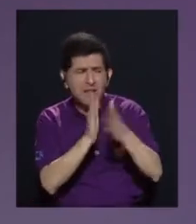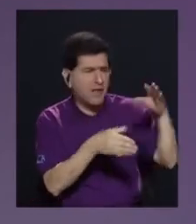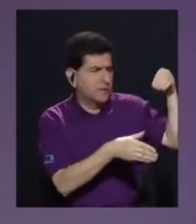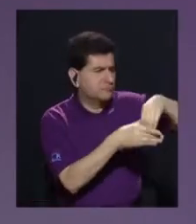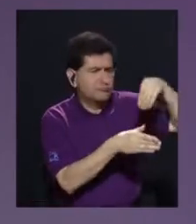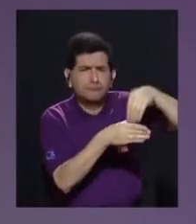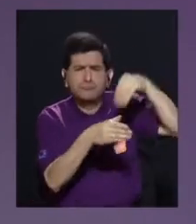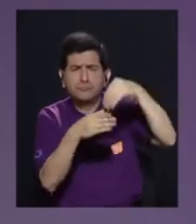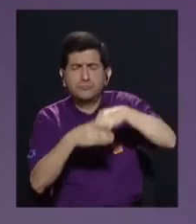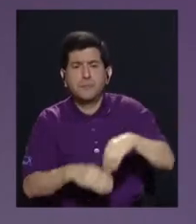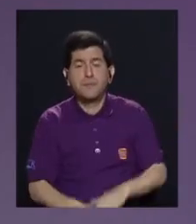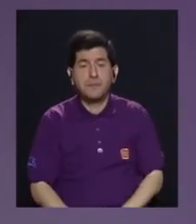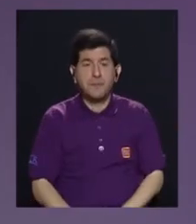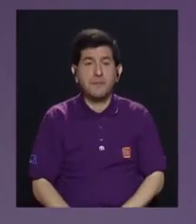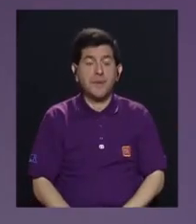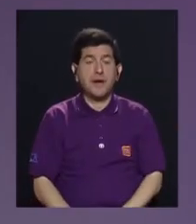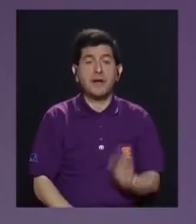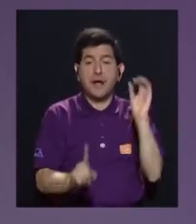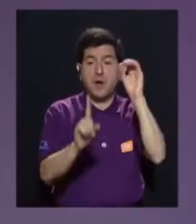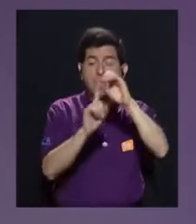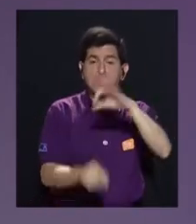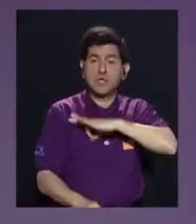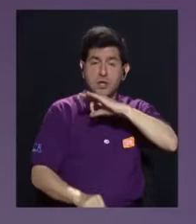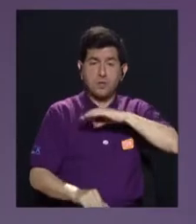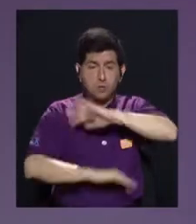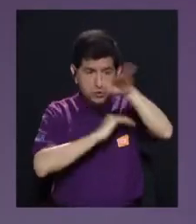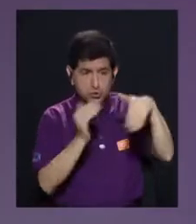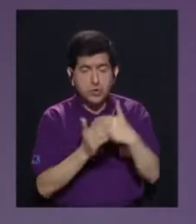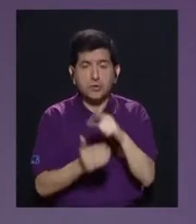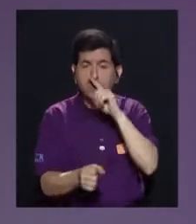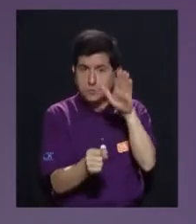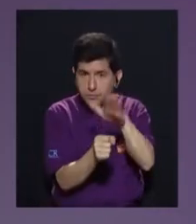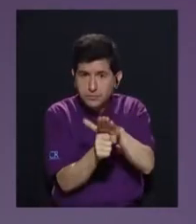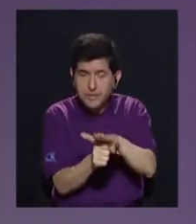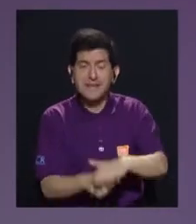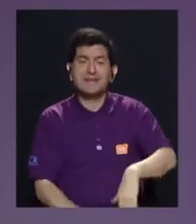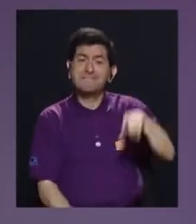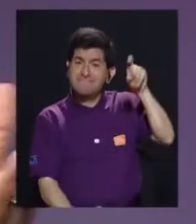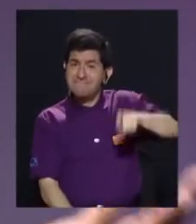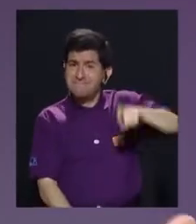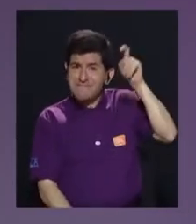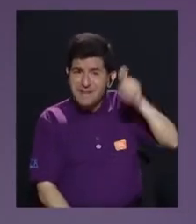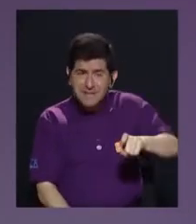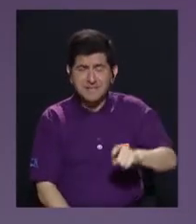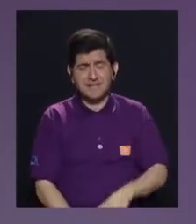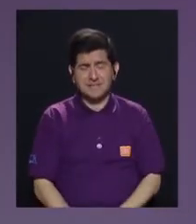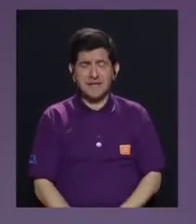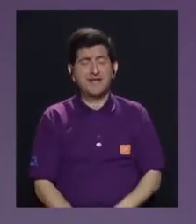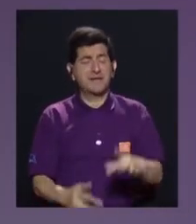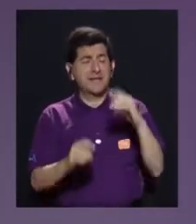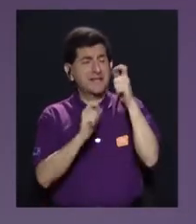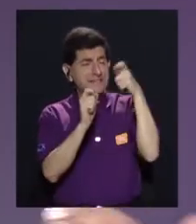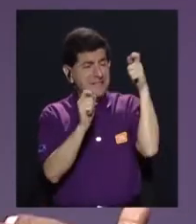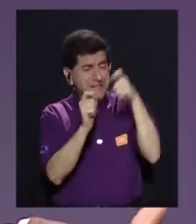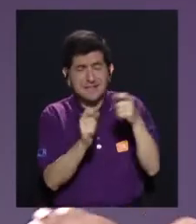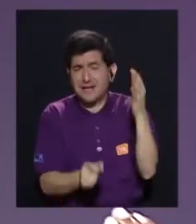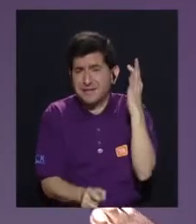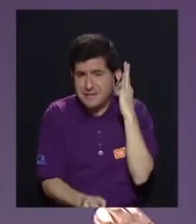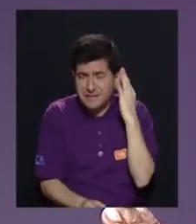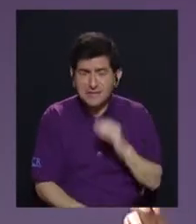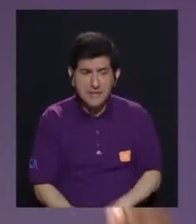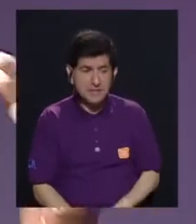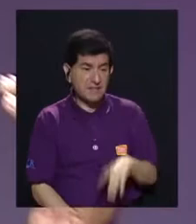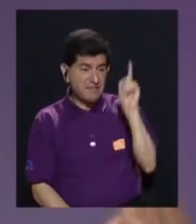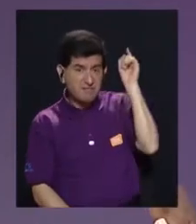para lograr los objetivos del bien común porque no necesariamente hay necesidades específicas de las mujeres que